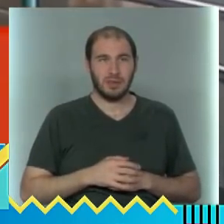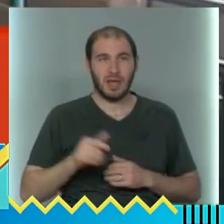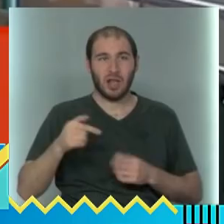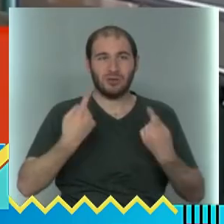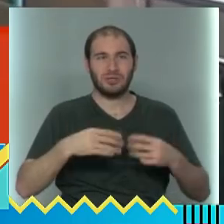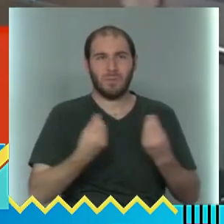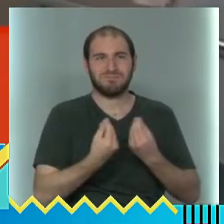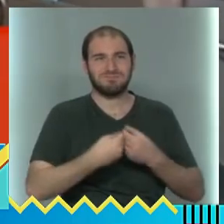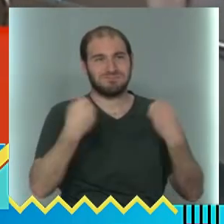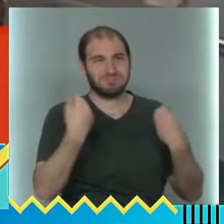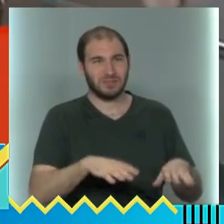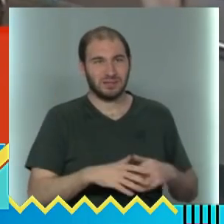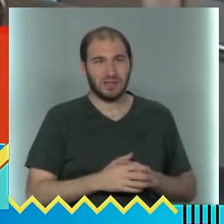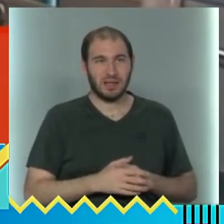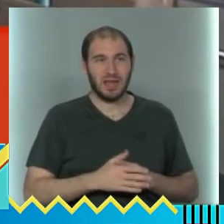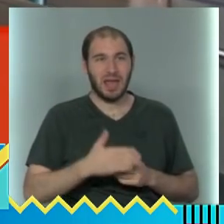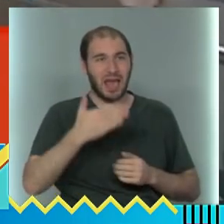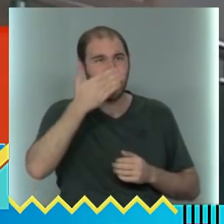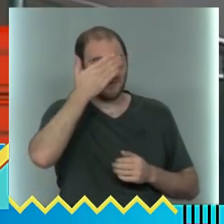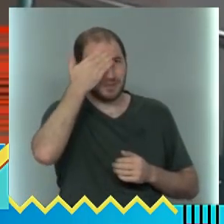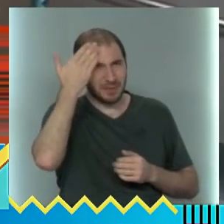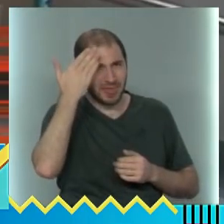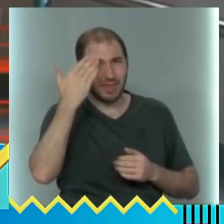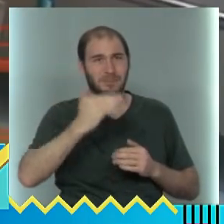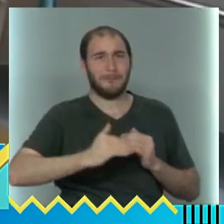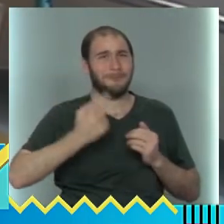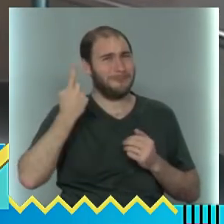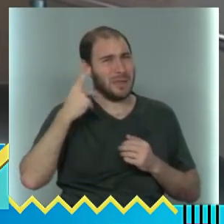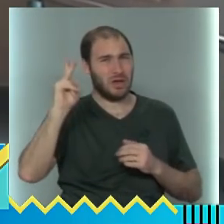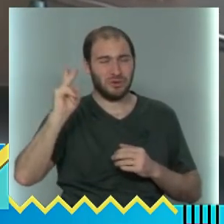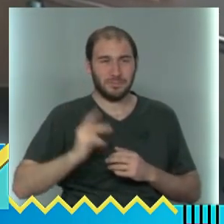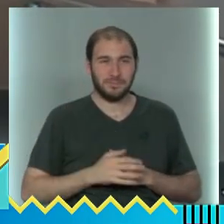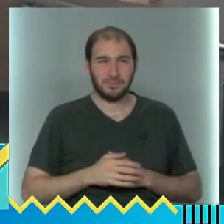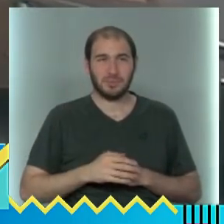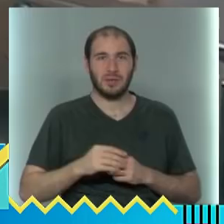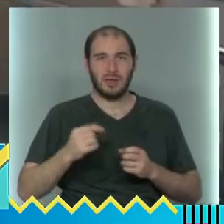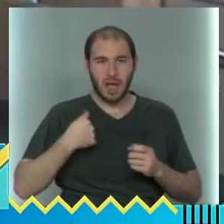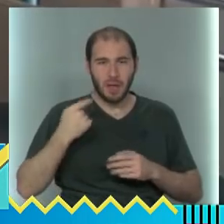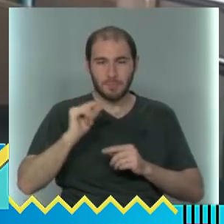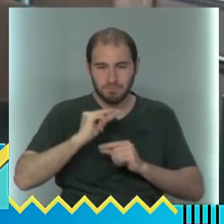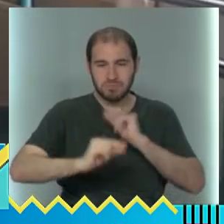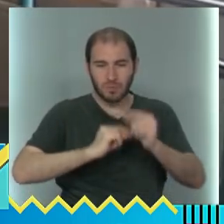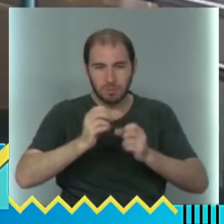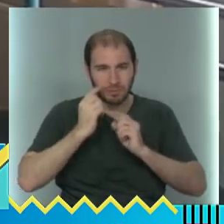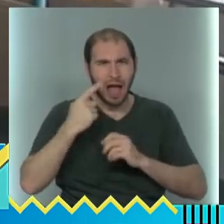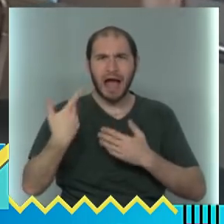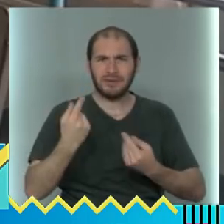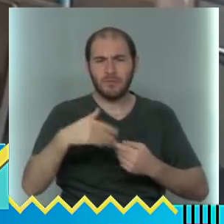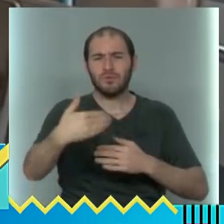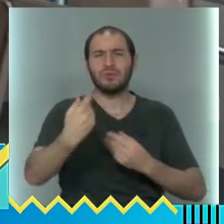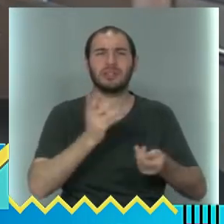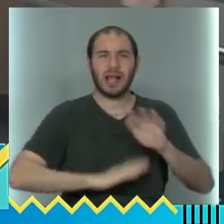de actividades. Con una enfermedad mucho más. Entonces, bueno, proyectarse de ahora en más, ¿qué voy a